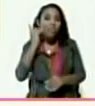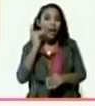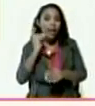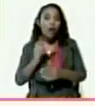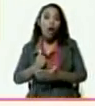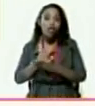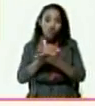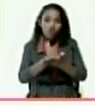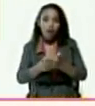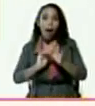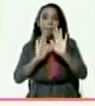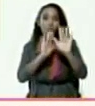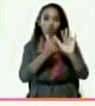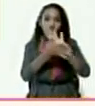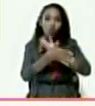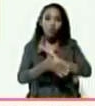marcha.